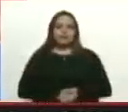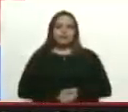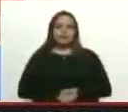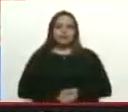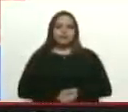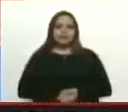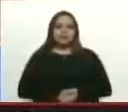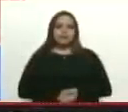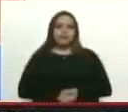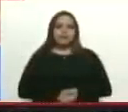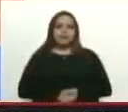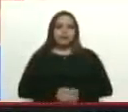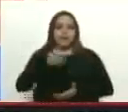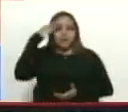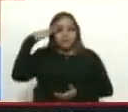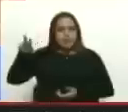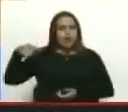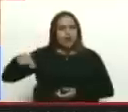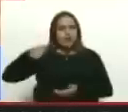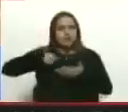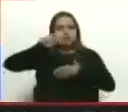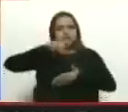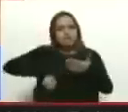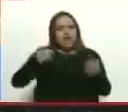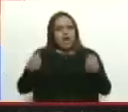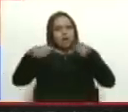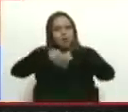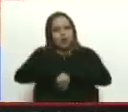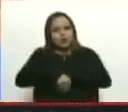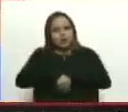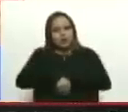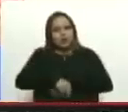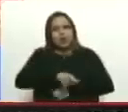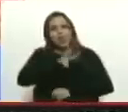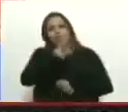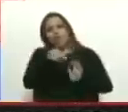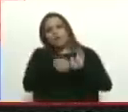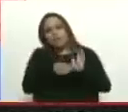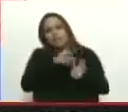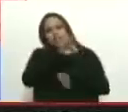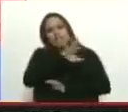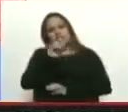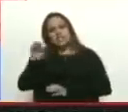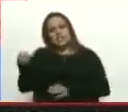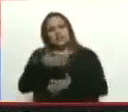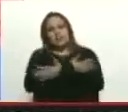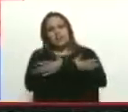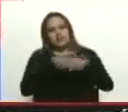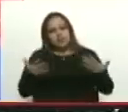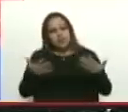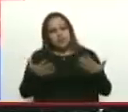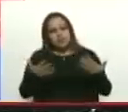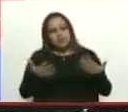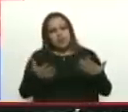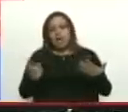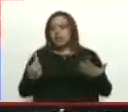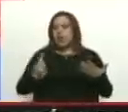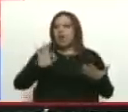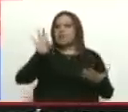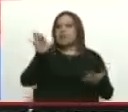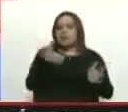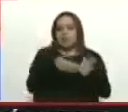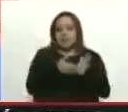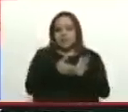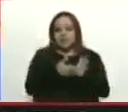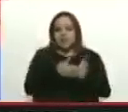Ahí en México, en noviembre, se firmó un acuerdo, 2.300 millones, ¿fueron, verdad? 3.000, perdón.